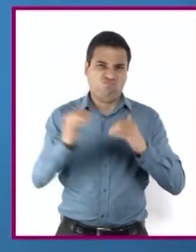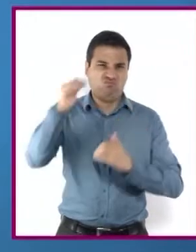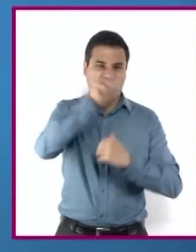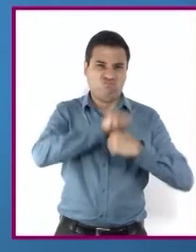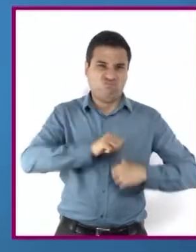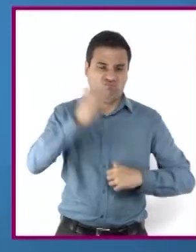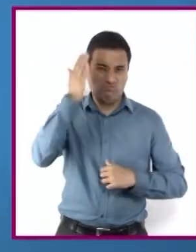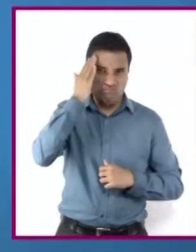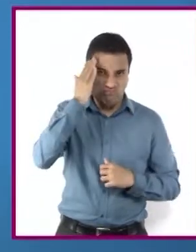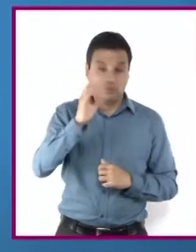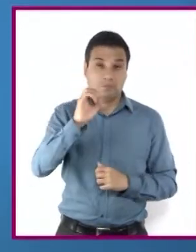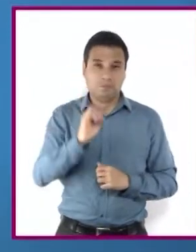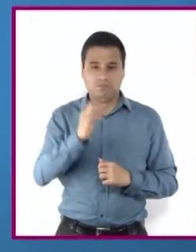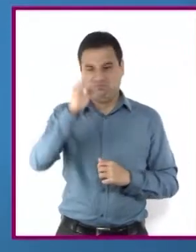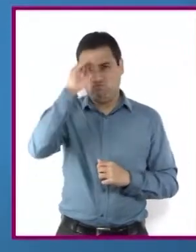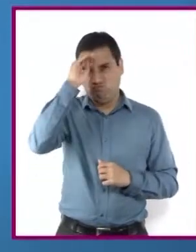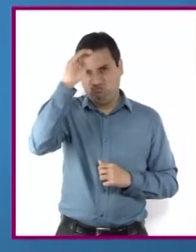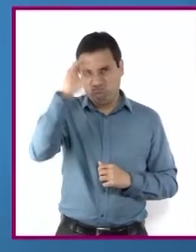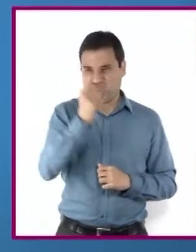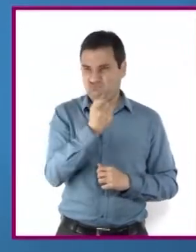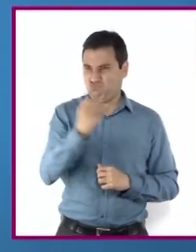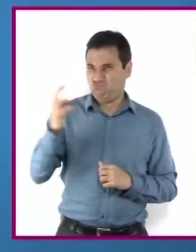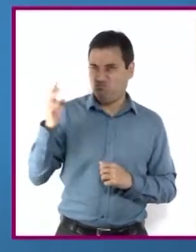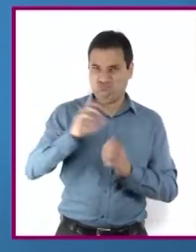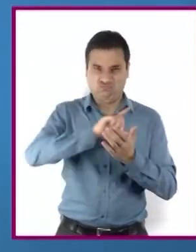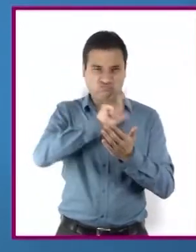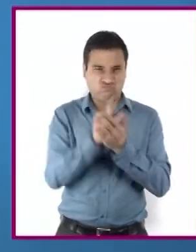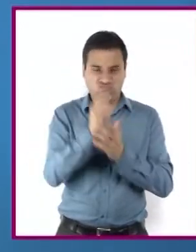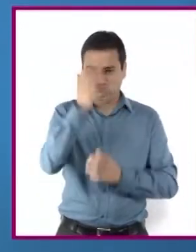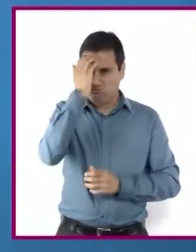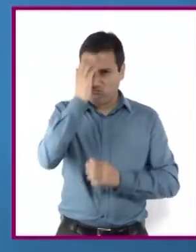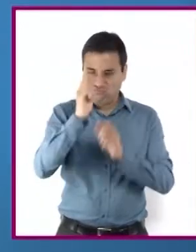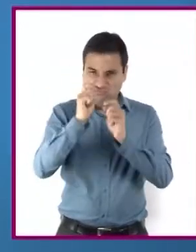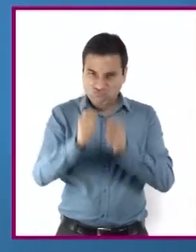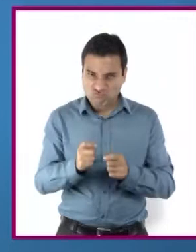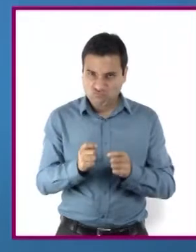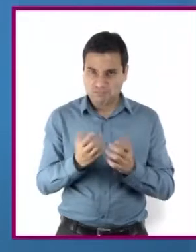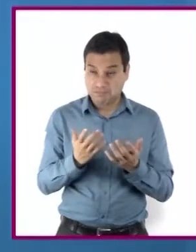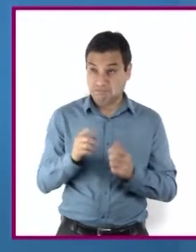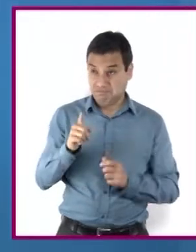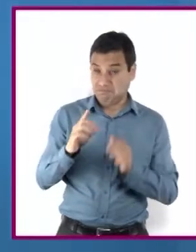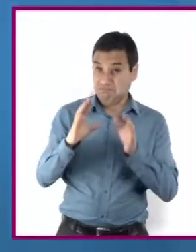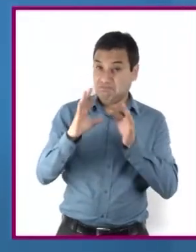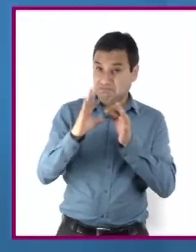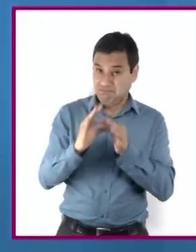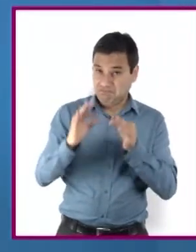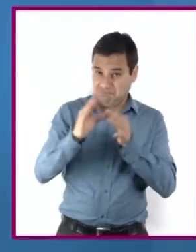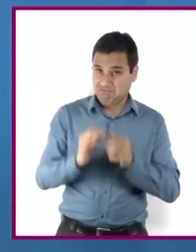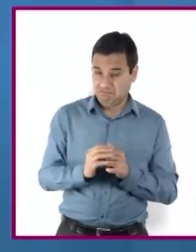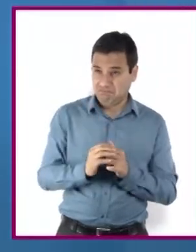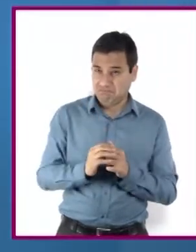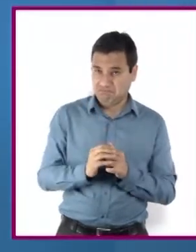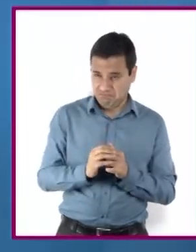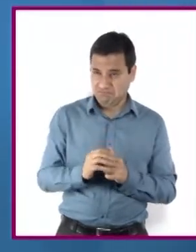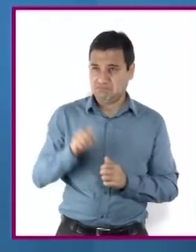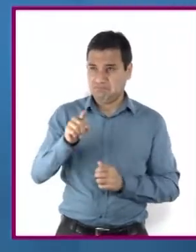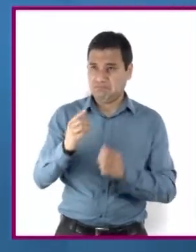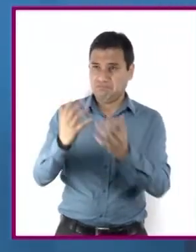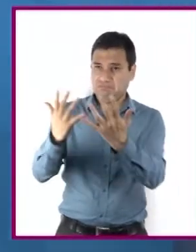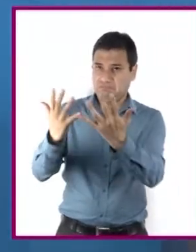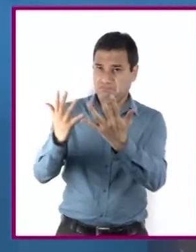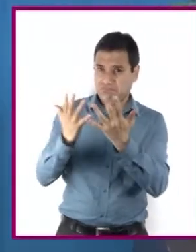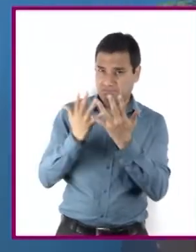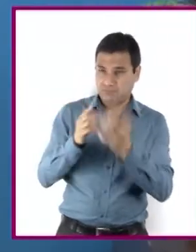y principales a quienes enseñaba la ley y criaban los templos para que la aprendiesen, juntados ante mí, y traídos